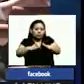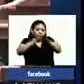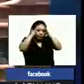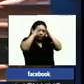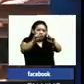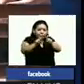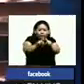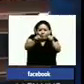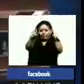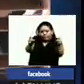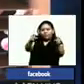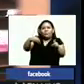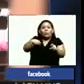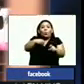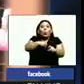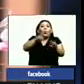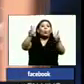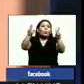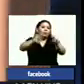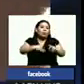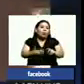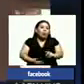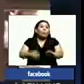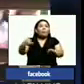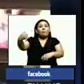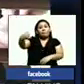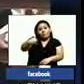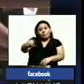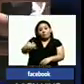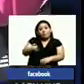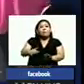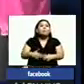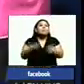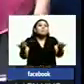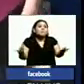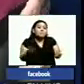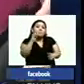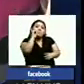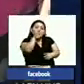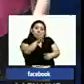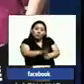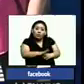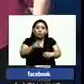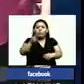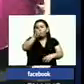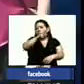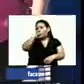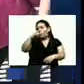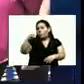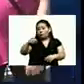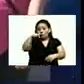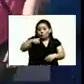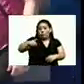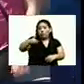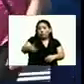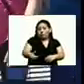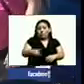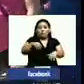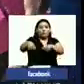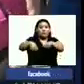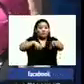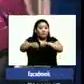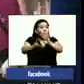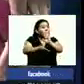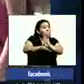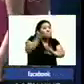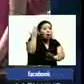ginecológica por estado de embarazo, producto de violación. Y en lo que va del año se registran más de 200 casos similares. Los departamentos